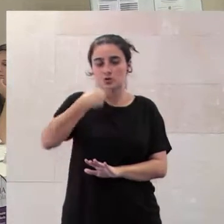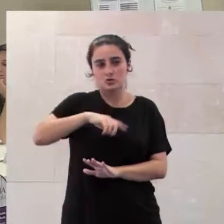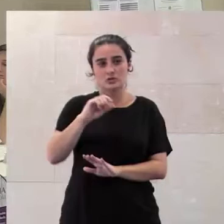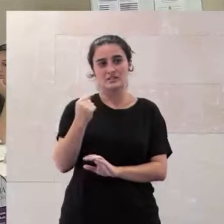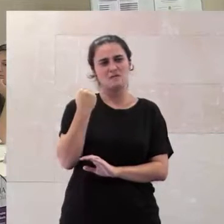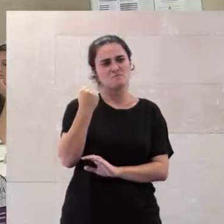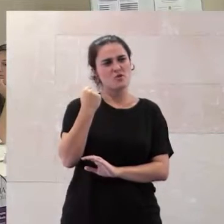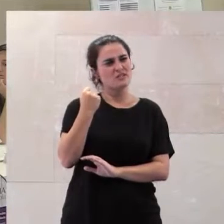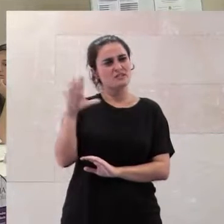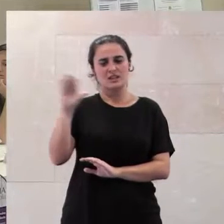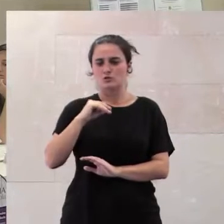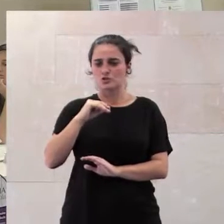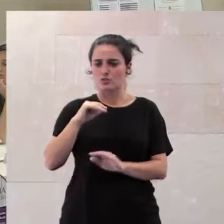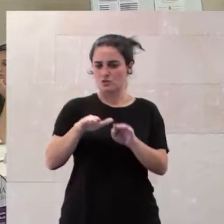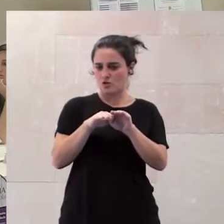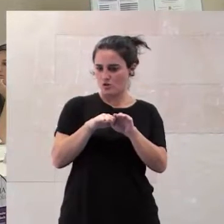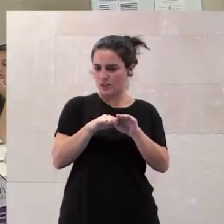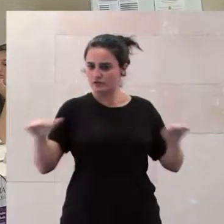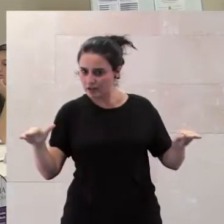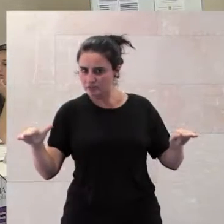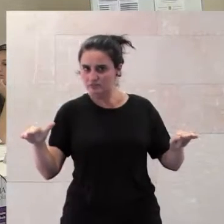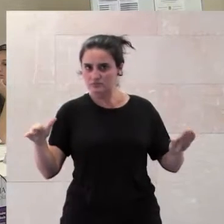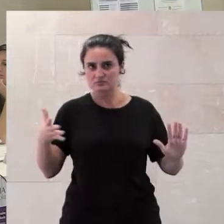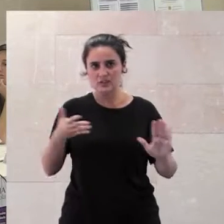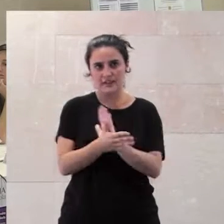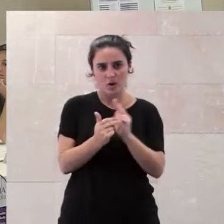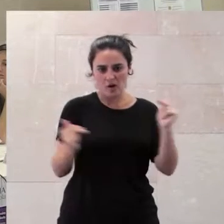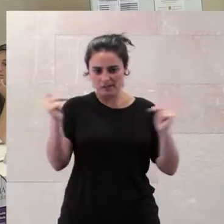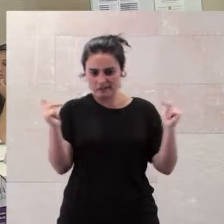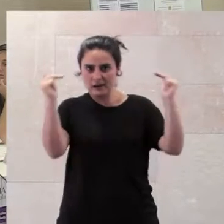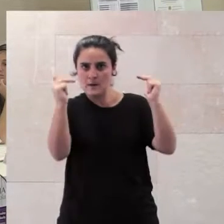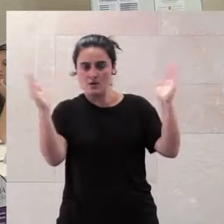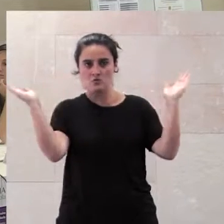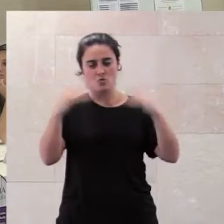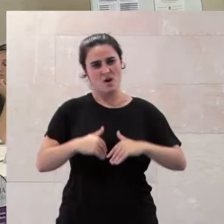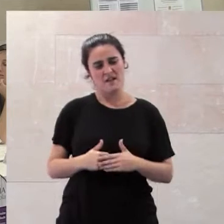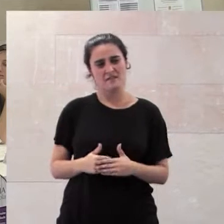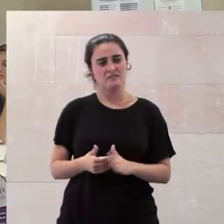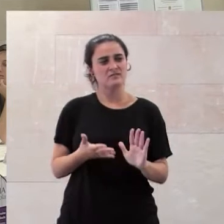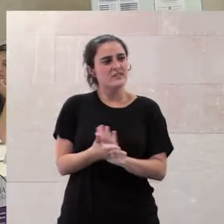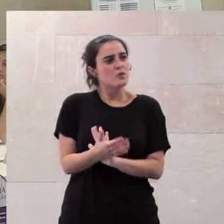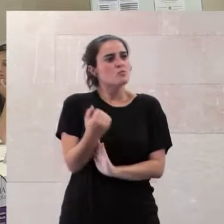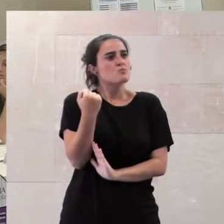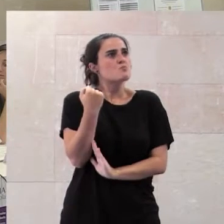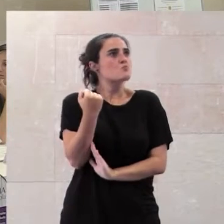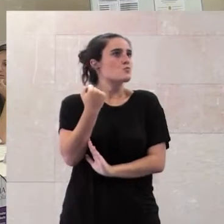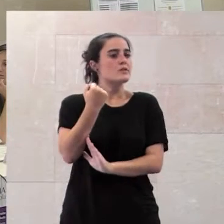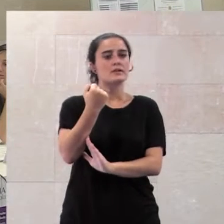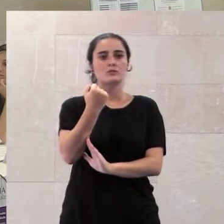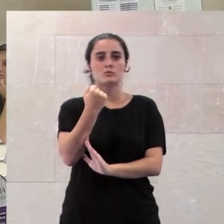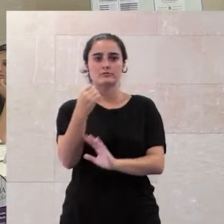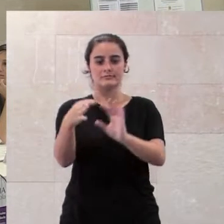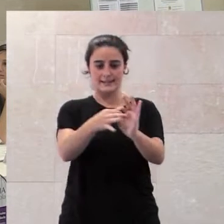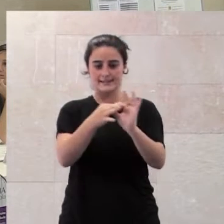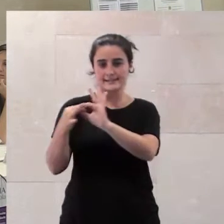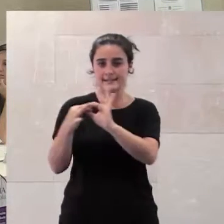forma horizontal. No es un poder jerárquico, no es un poder sobre algo, ¿no? Es más bien un poder que tiene que ver con entenderlo como un tema de